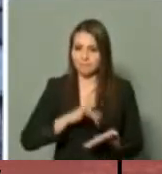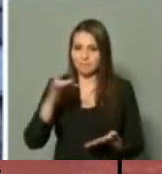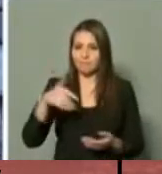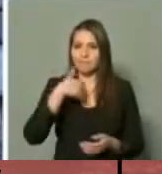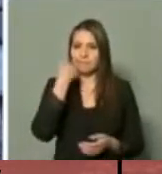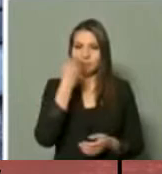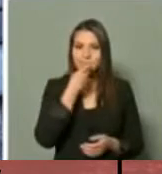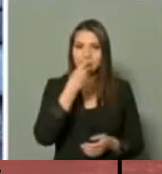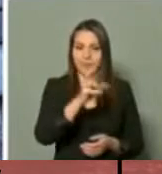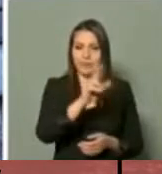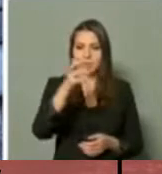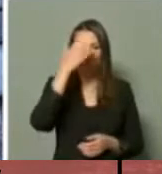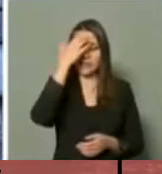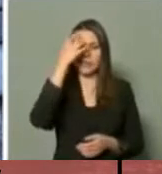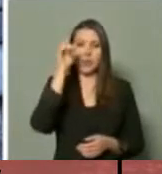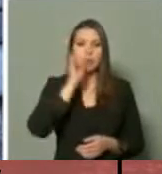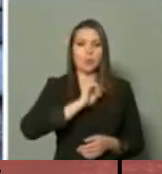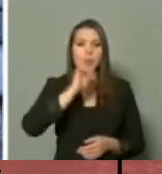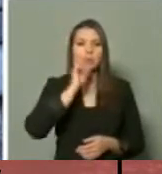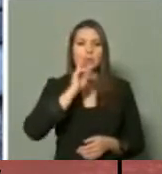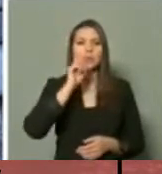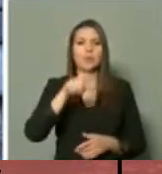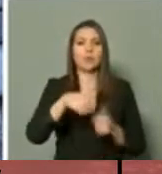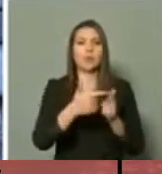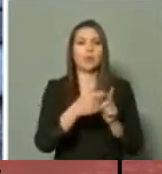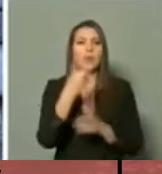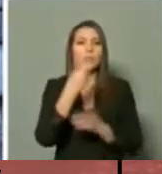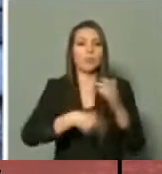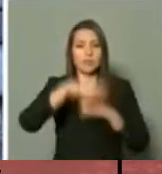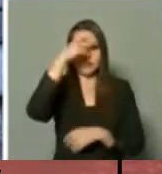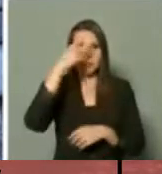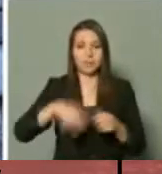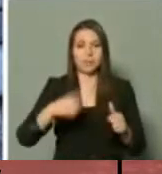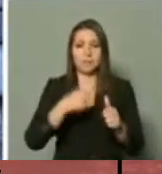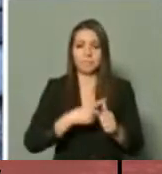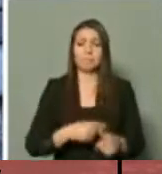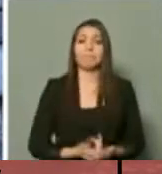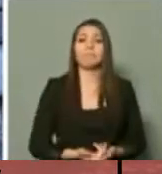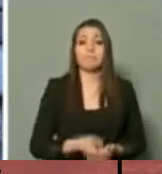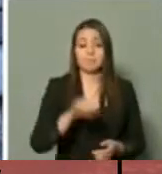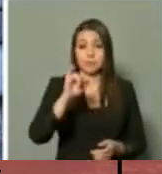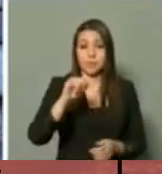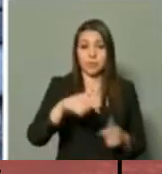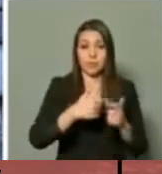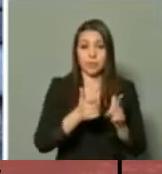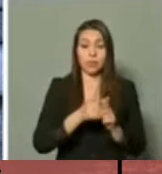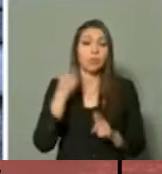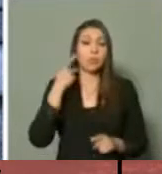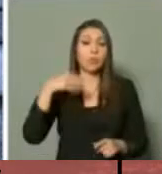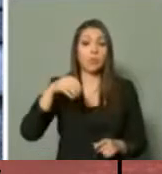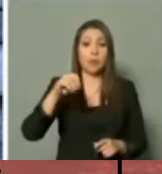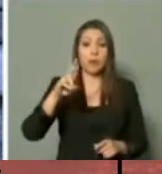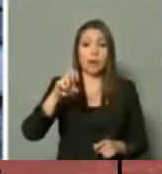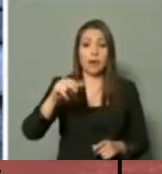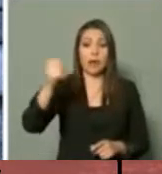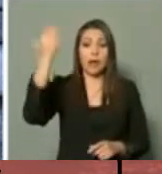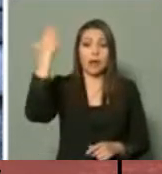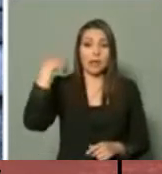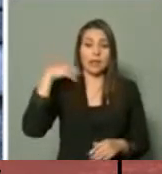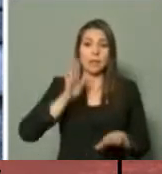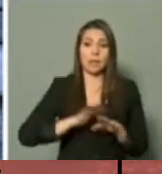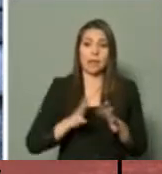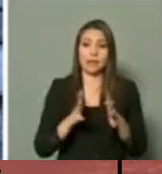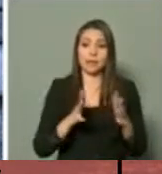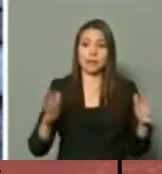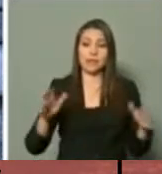compañera del Frente por la Ciudad de México lo que acaba de decir, que efectivamente Morena es el grupo parlamentario más grande, o fue el grupo parlamentario más grande,